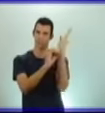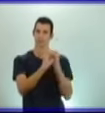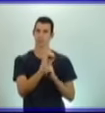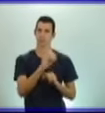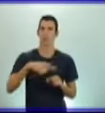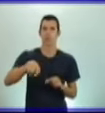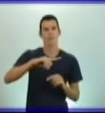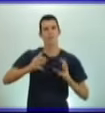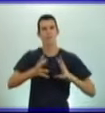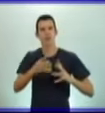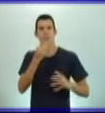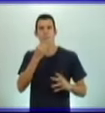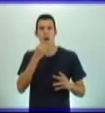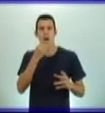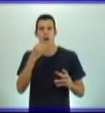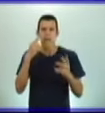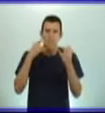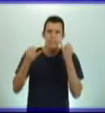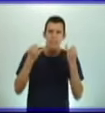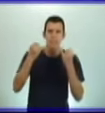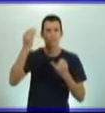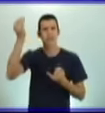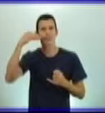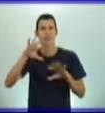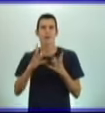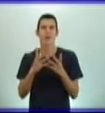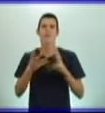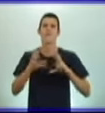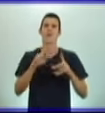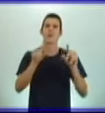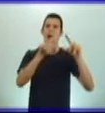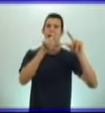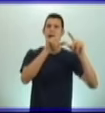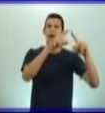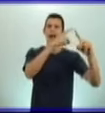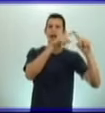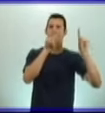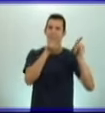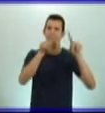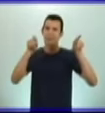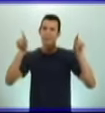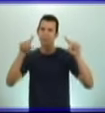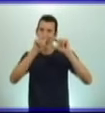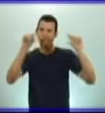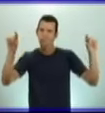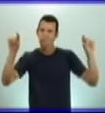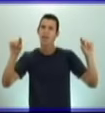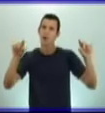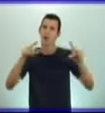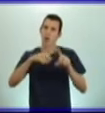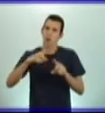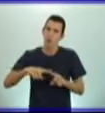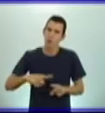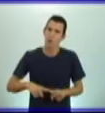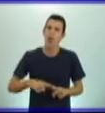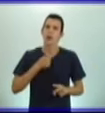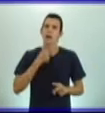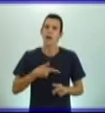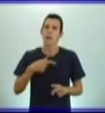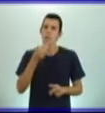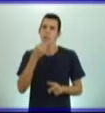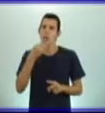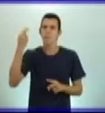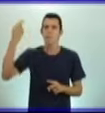podemos identificar ecuación, imagen, intersección y algunas otras cosas más. Por ejemplo, para ver la